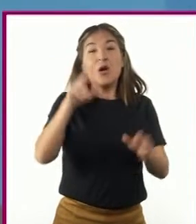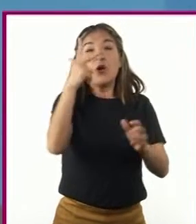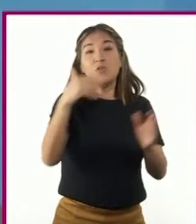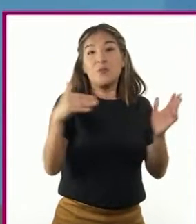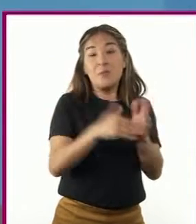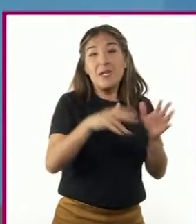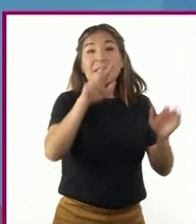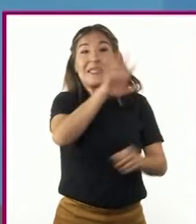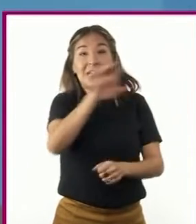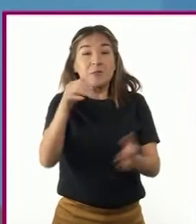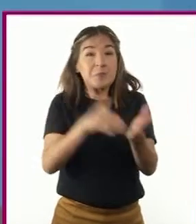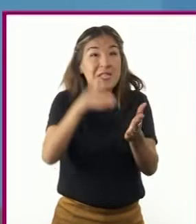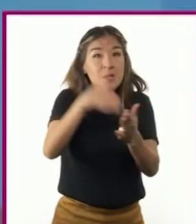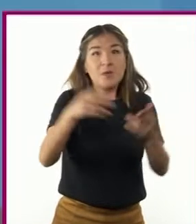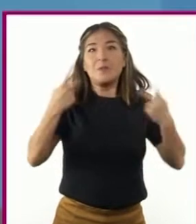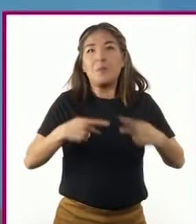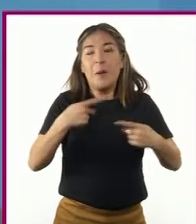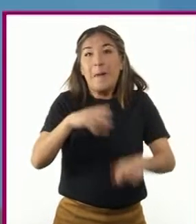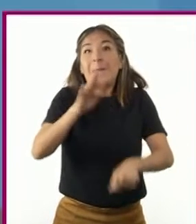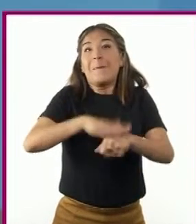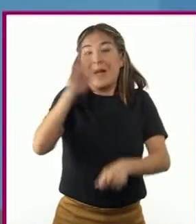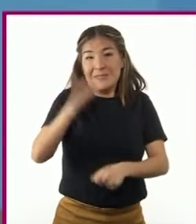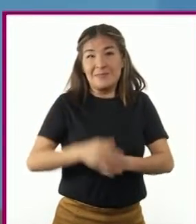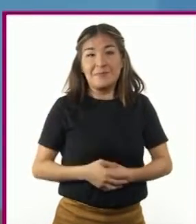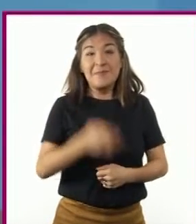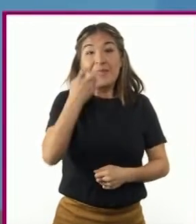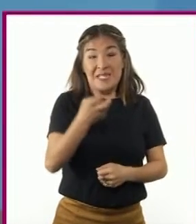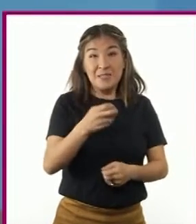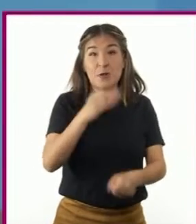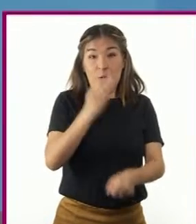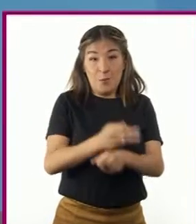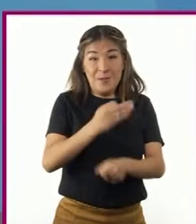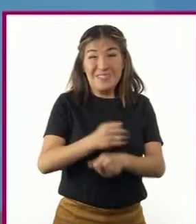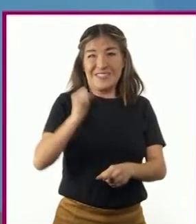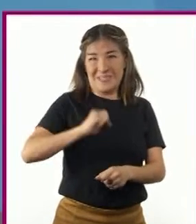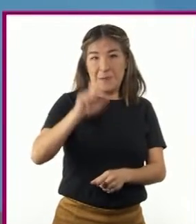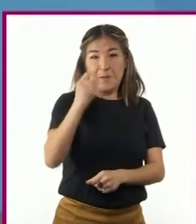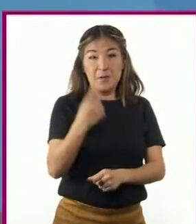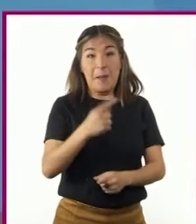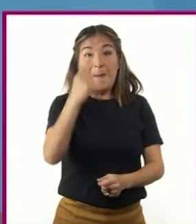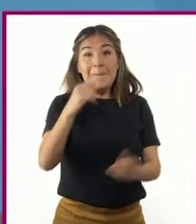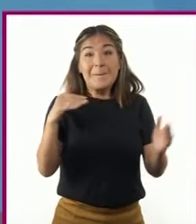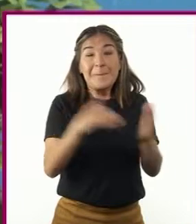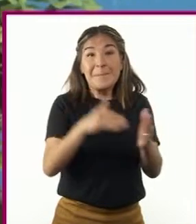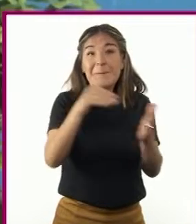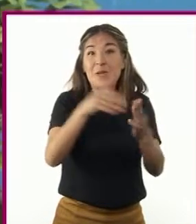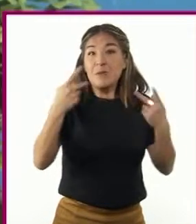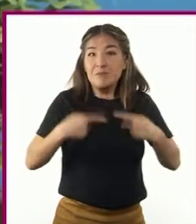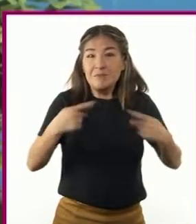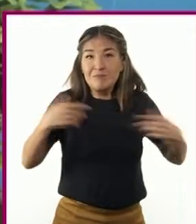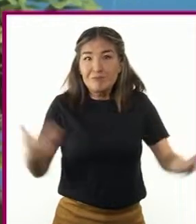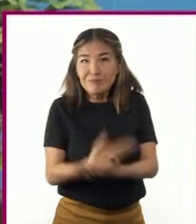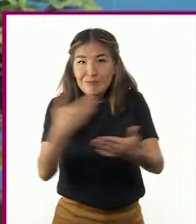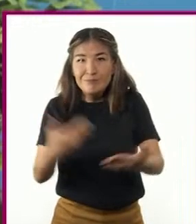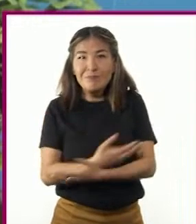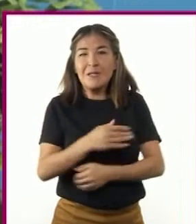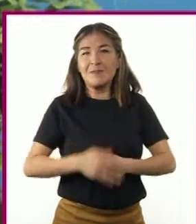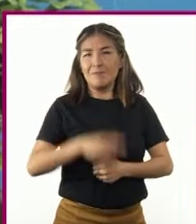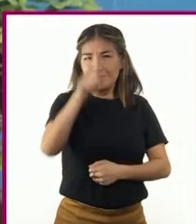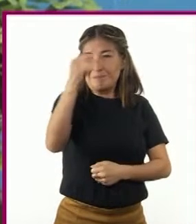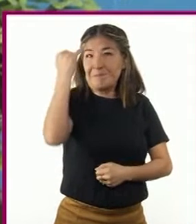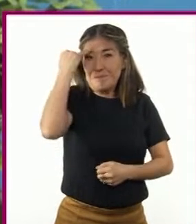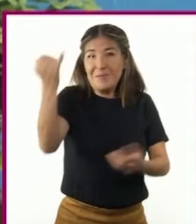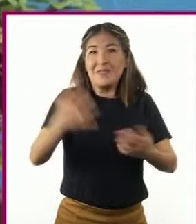va del siglo XXI han nacido 1.000 millones de personas. ¿Se lo imaginan? Eso